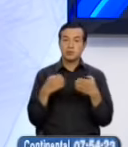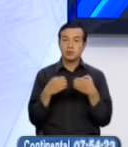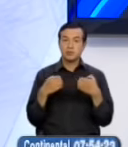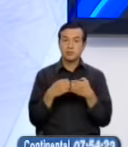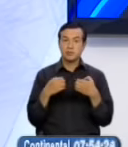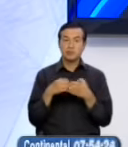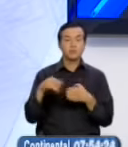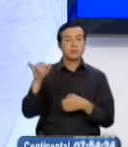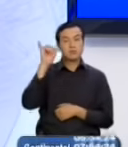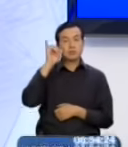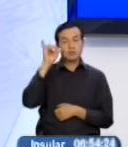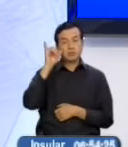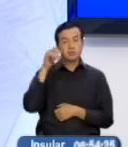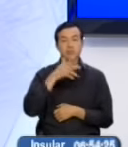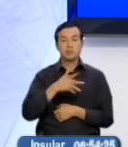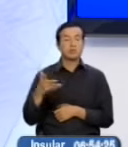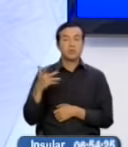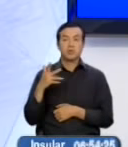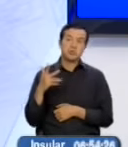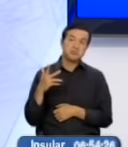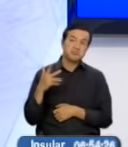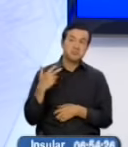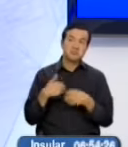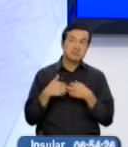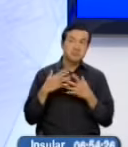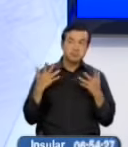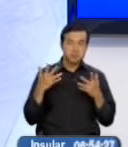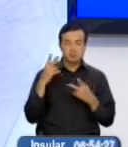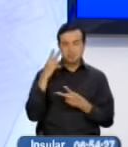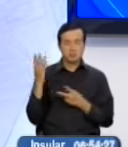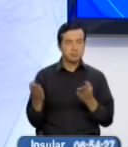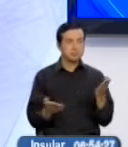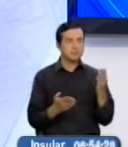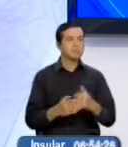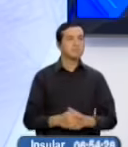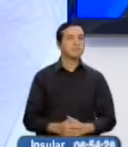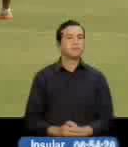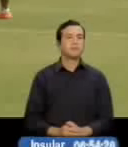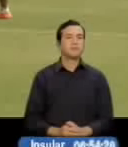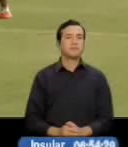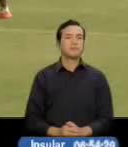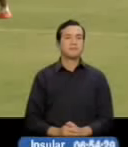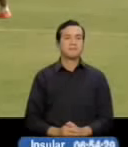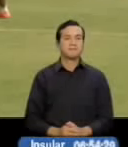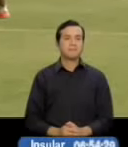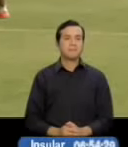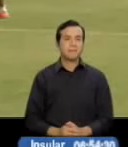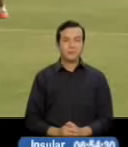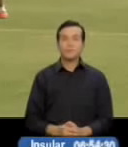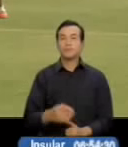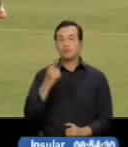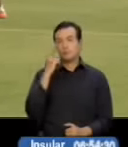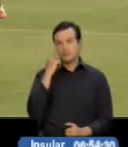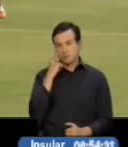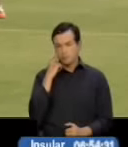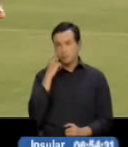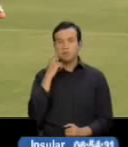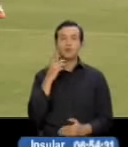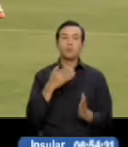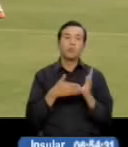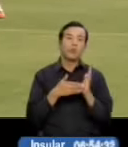de Sangolquí llega a este partido sin mayores novedades que las revisamos a continuación. Con la intención de consolidar el